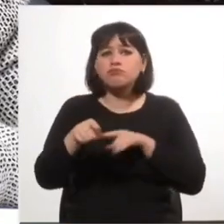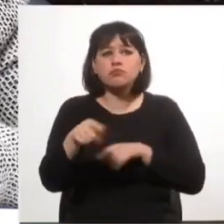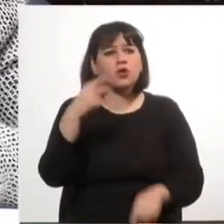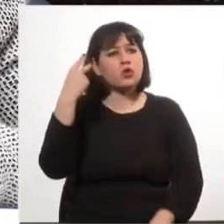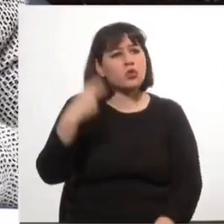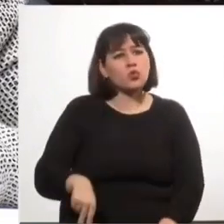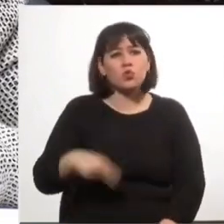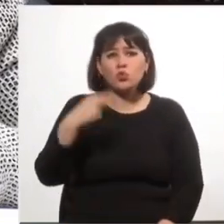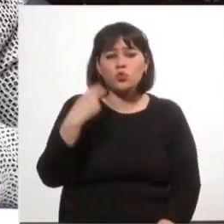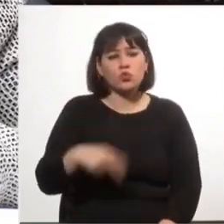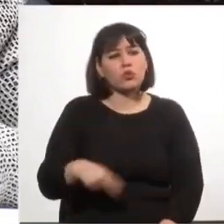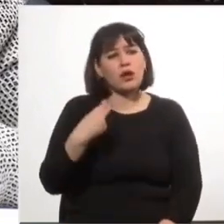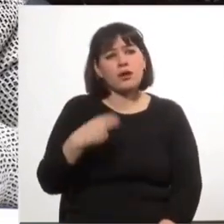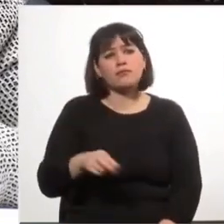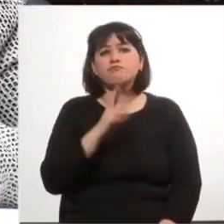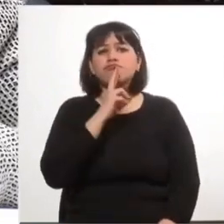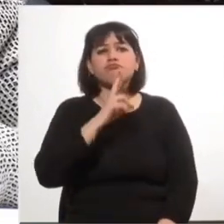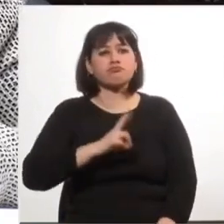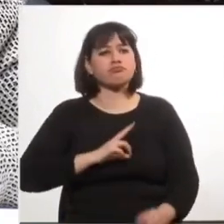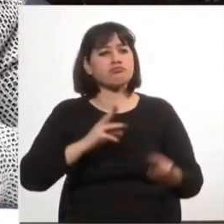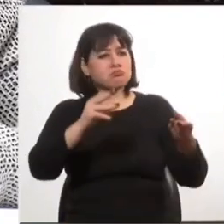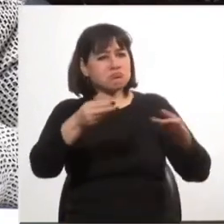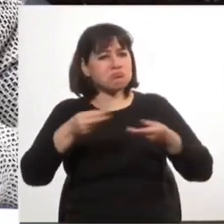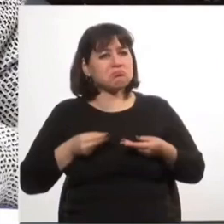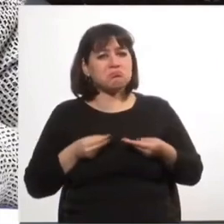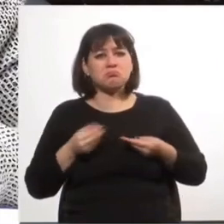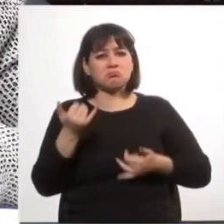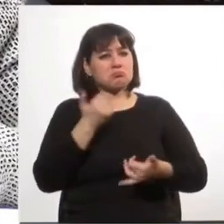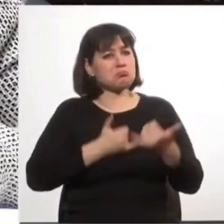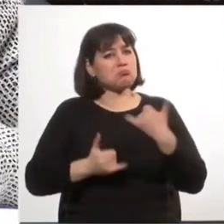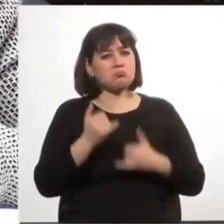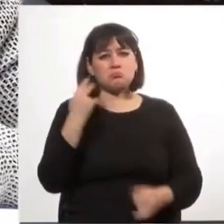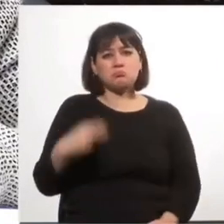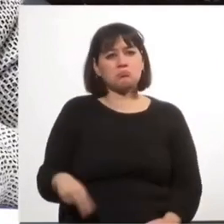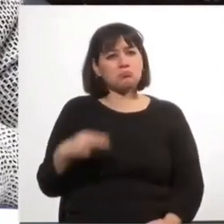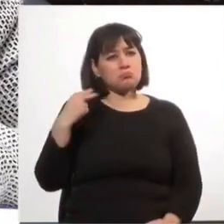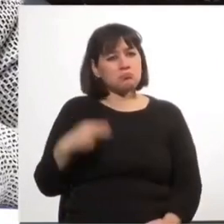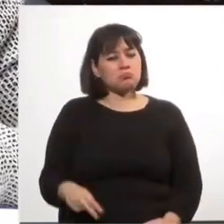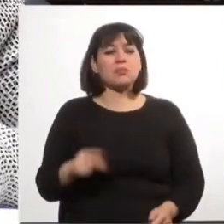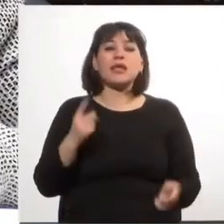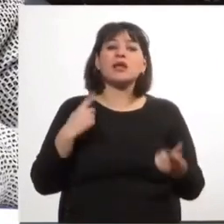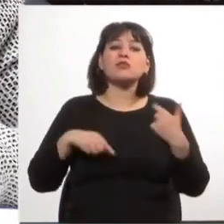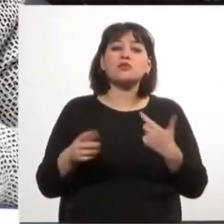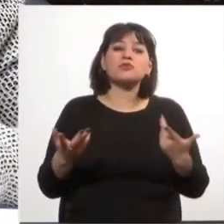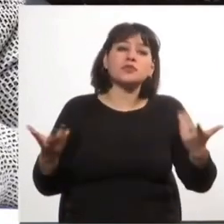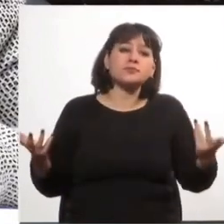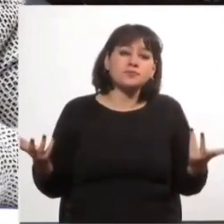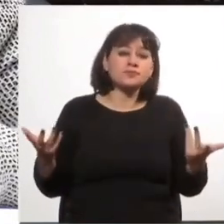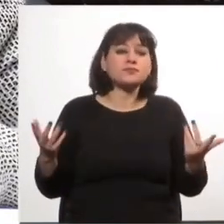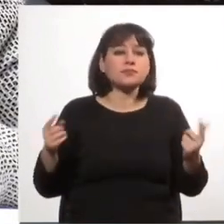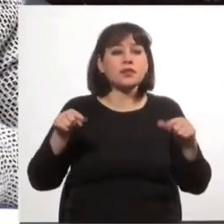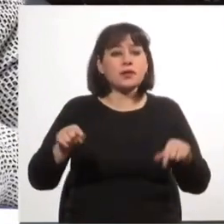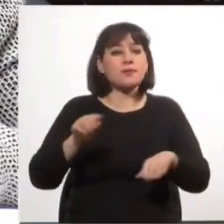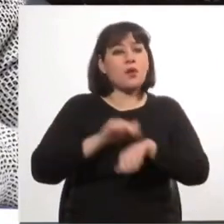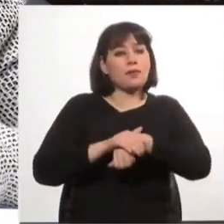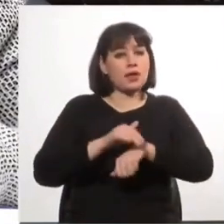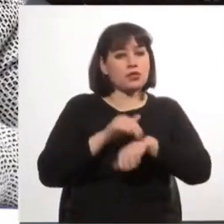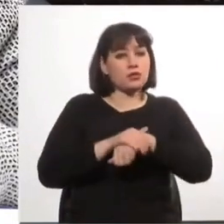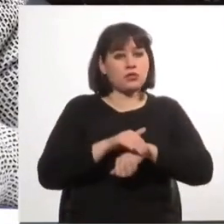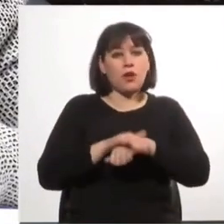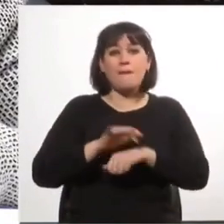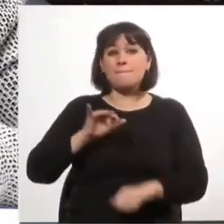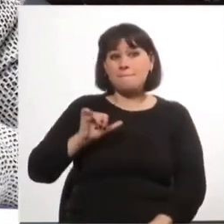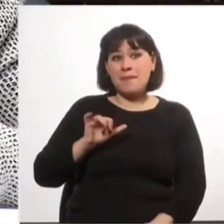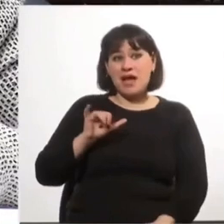se entregó esa información. Y entonces, en ese momento, que era mayo